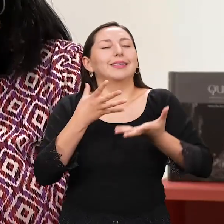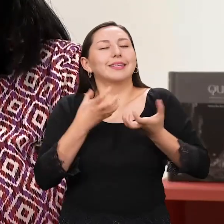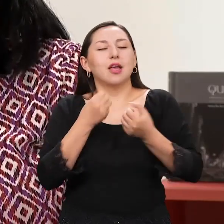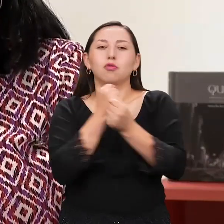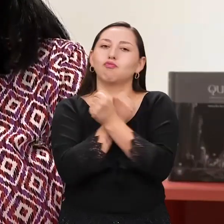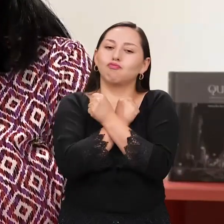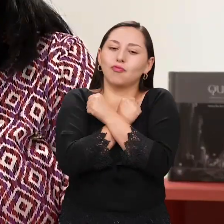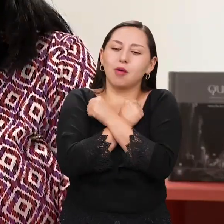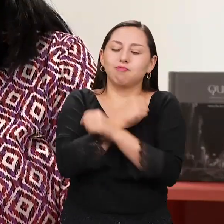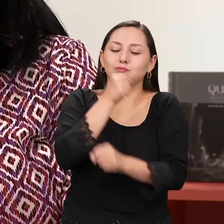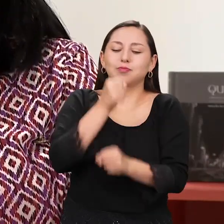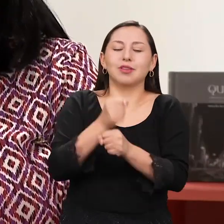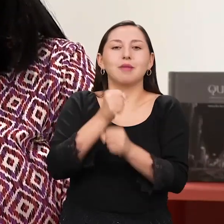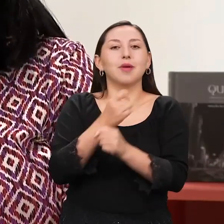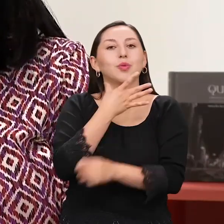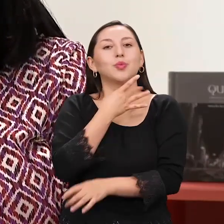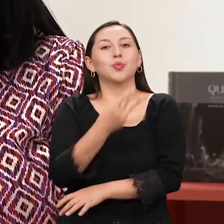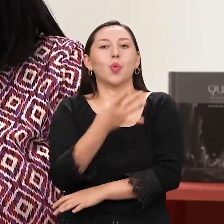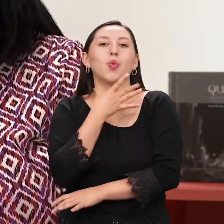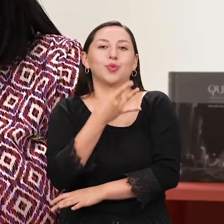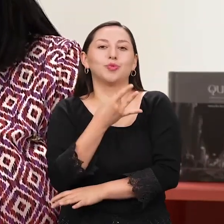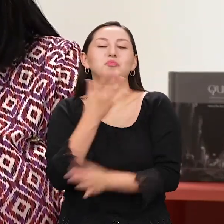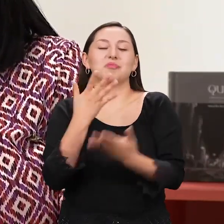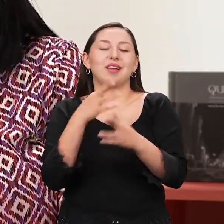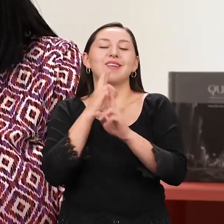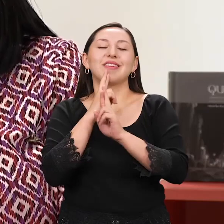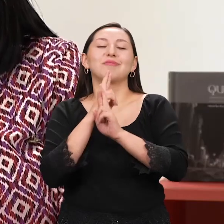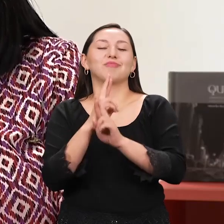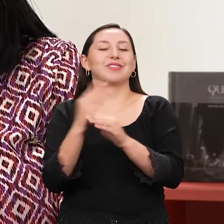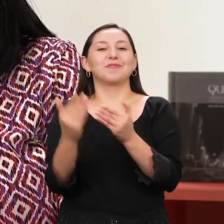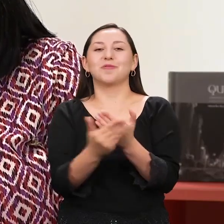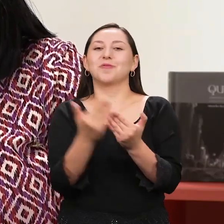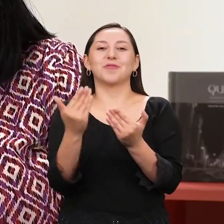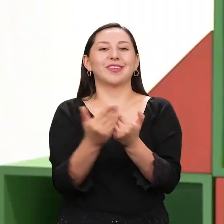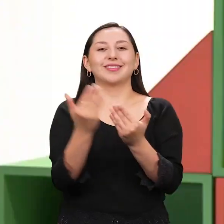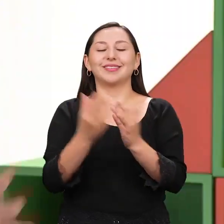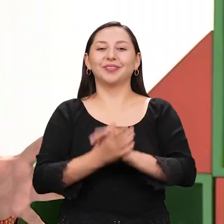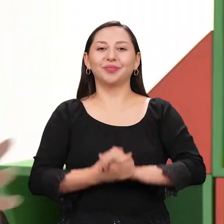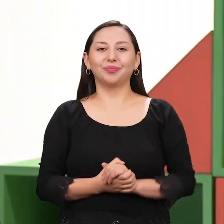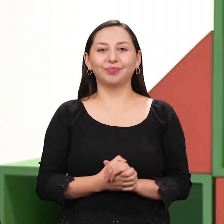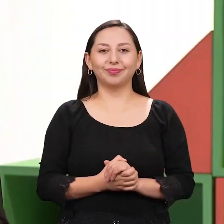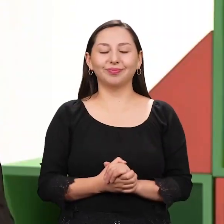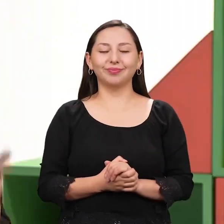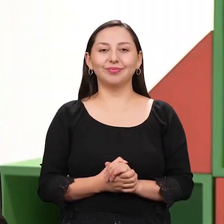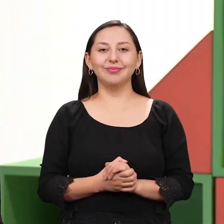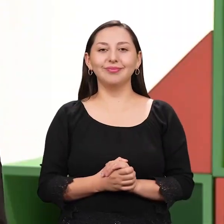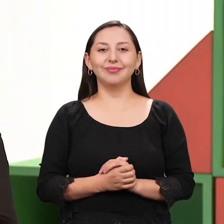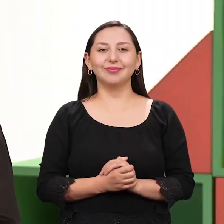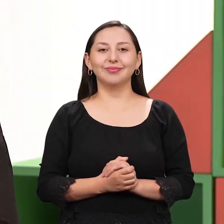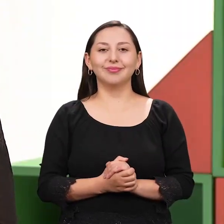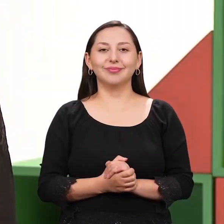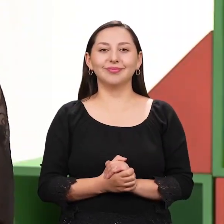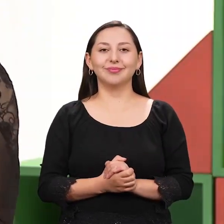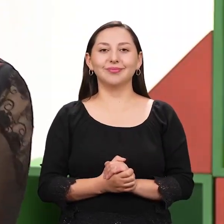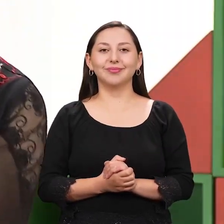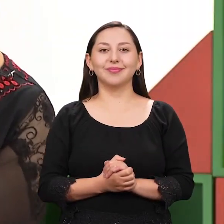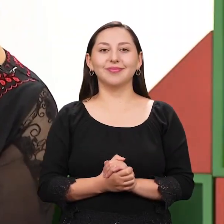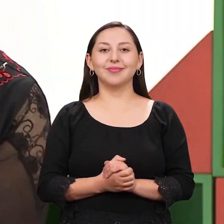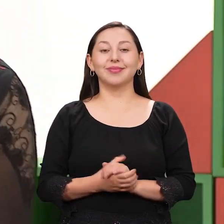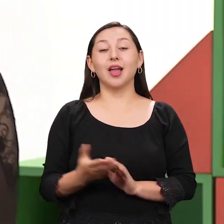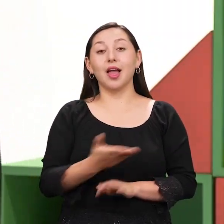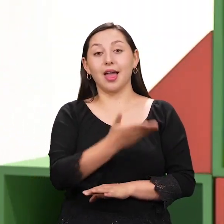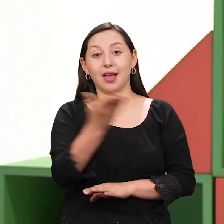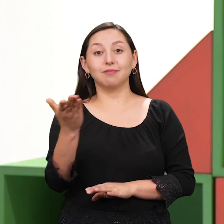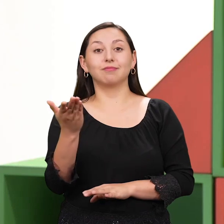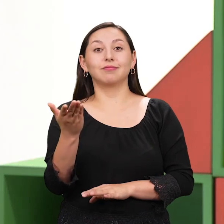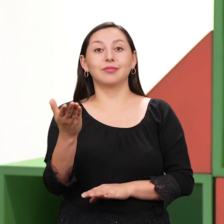pesa ser docente y entonces ahí encuentro una respuesta para esta pregunta que me haces. Y en base a lo que tú nos comentas un poco y ahora como